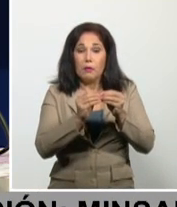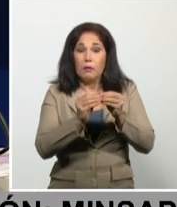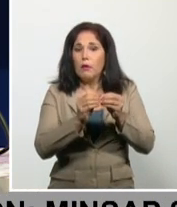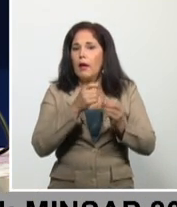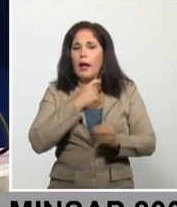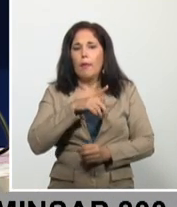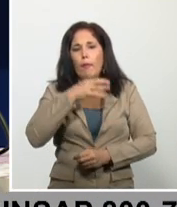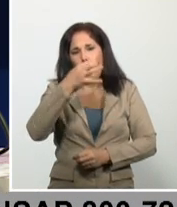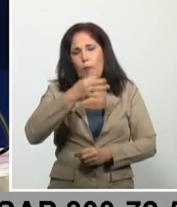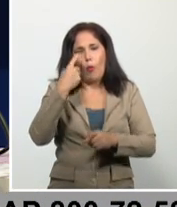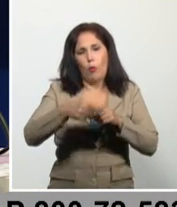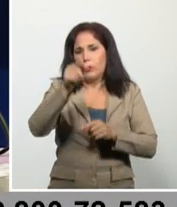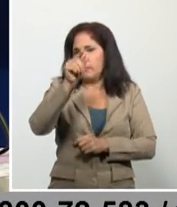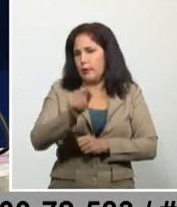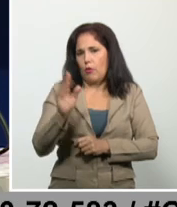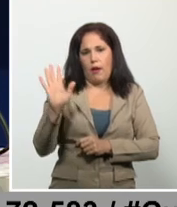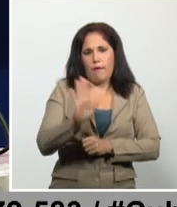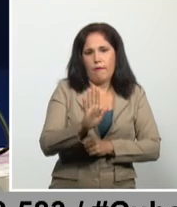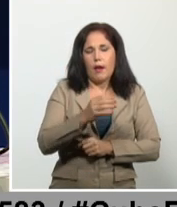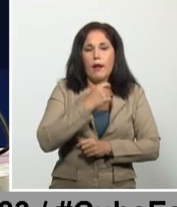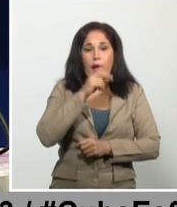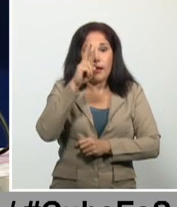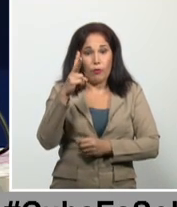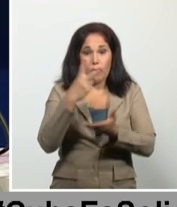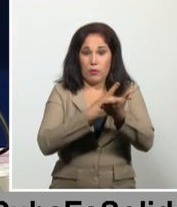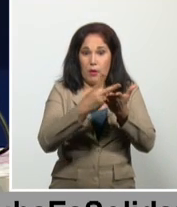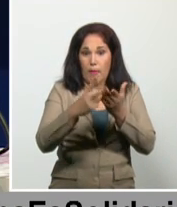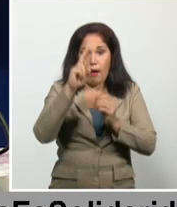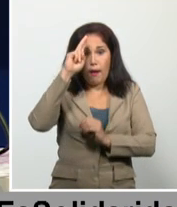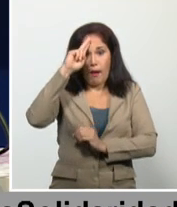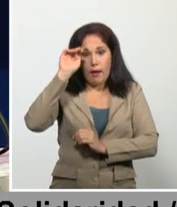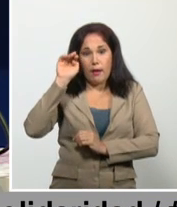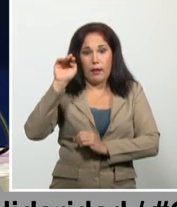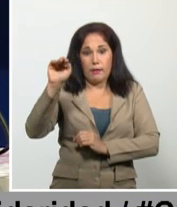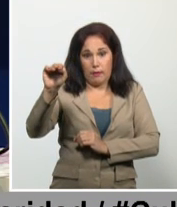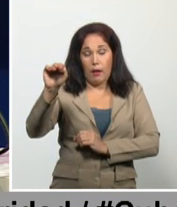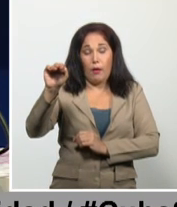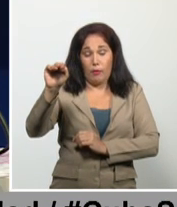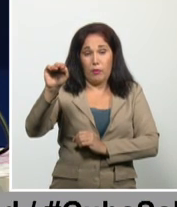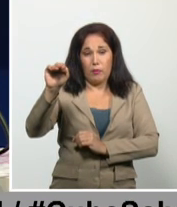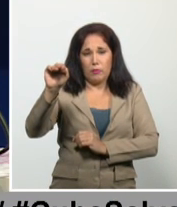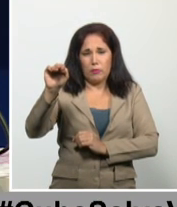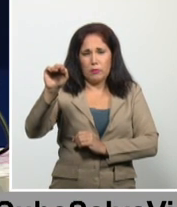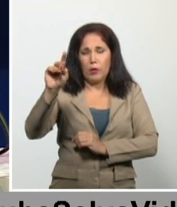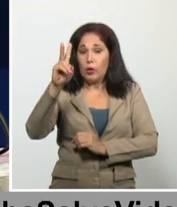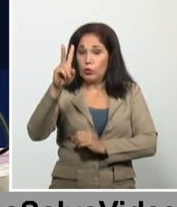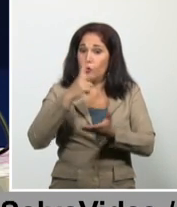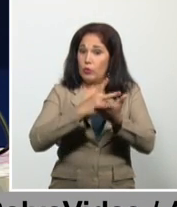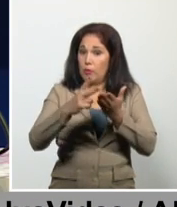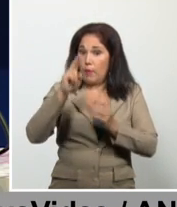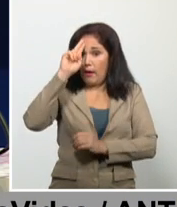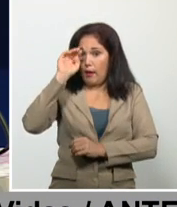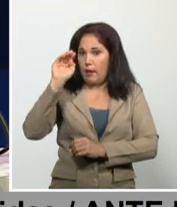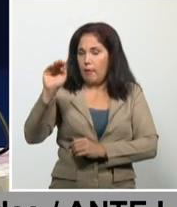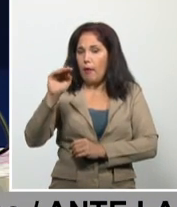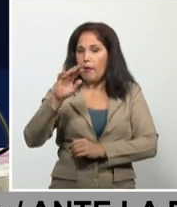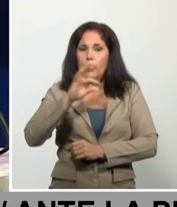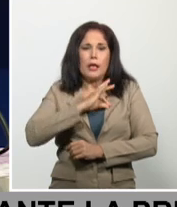hemos explicado varias veces. Está 15 días ingresado como mínimo. Si